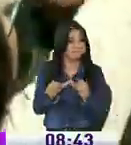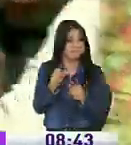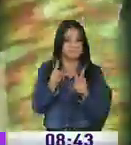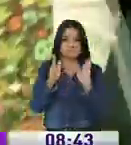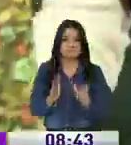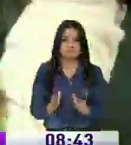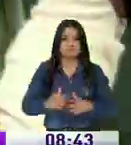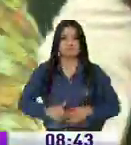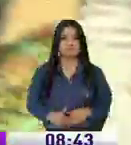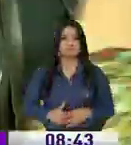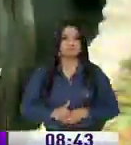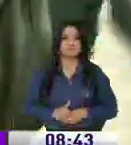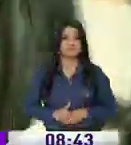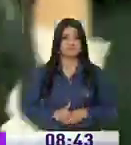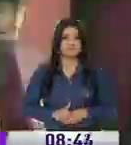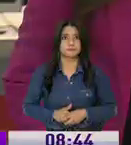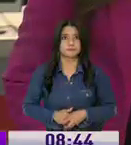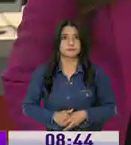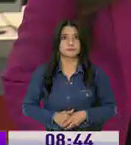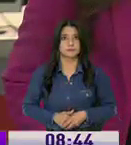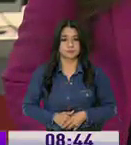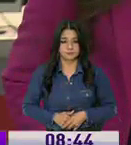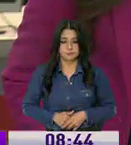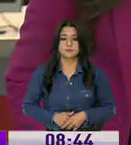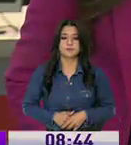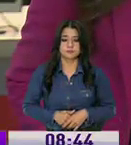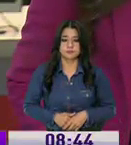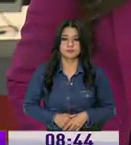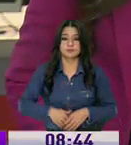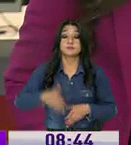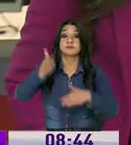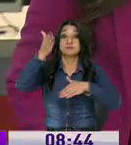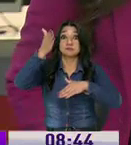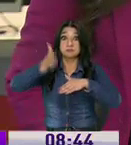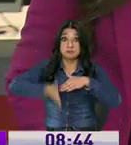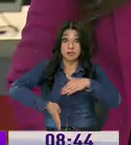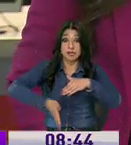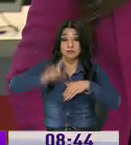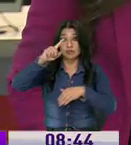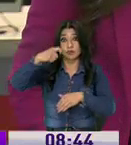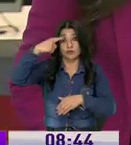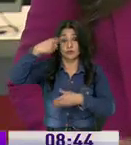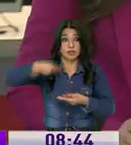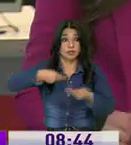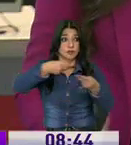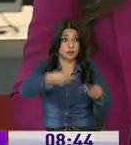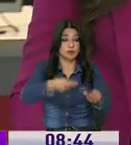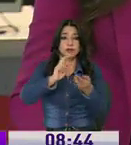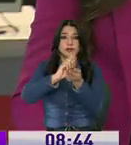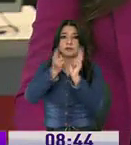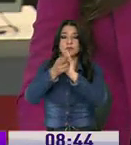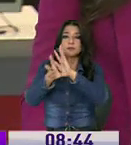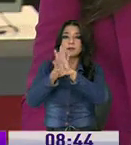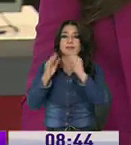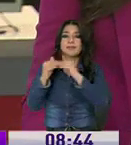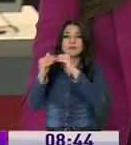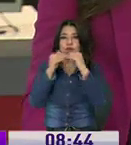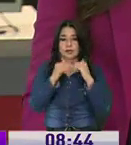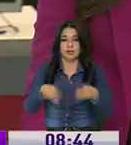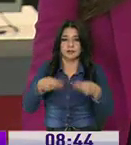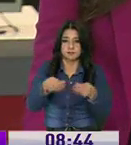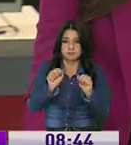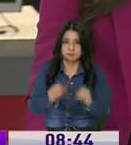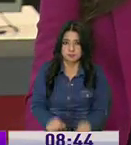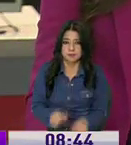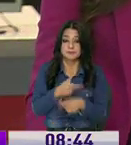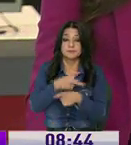informó Héctor Romero. Y cumplido el plazo, se espera que el Ejecutivo envíe el veto a las reformas al Código de la Democracia. En el